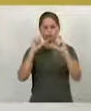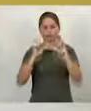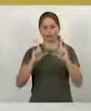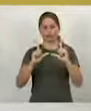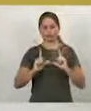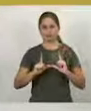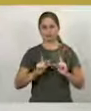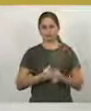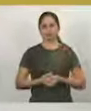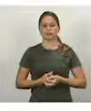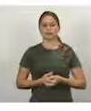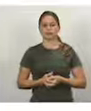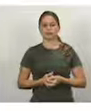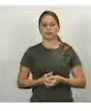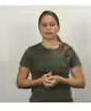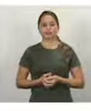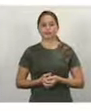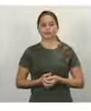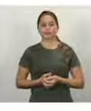imágenes.